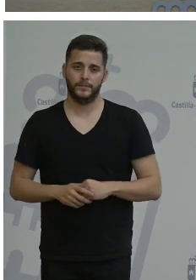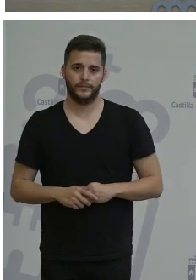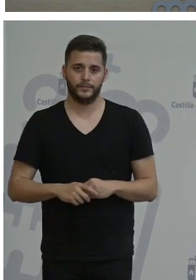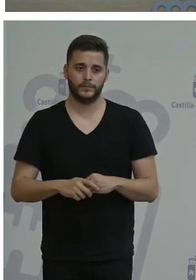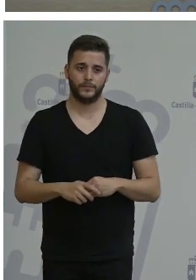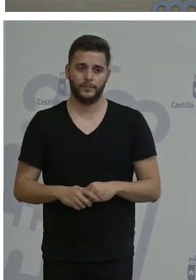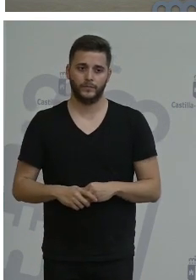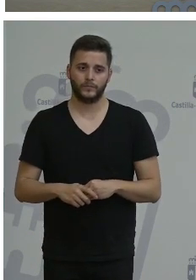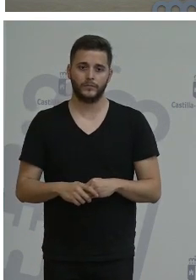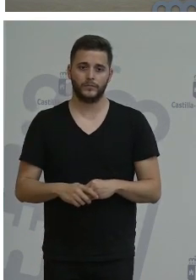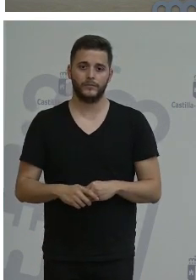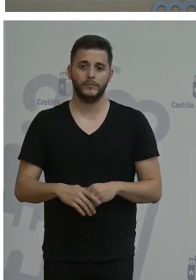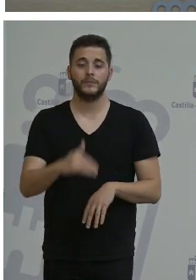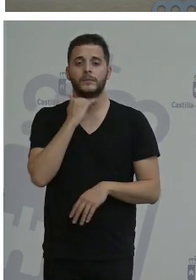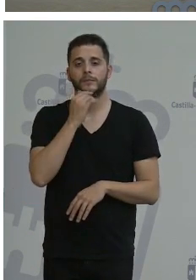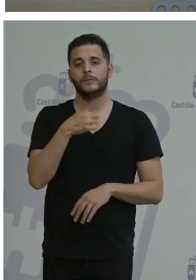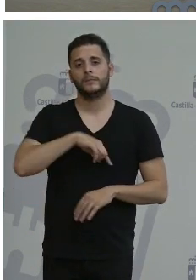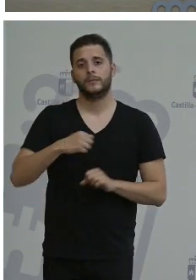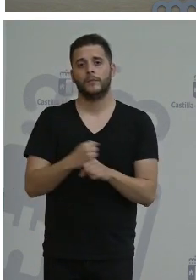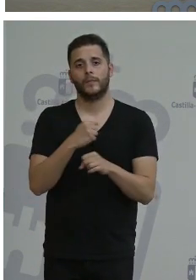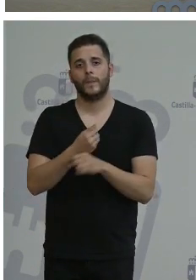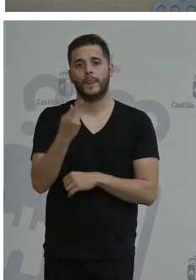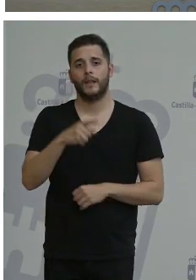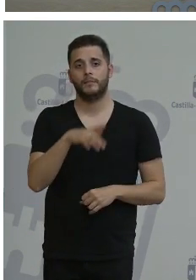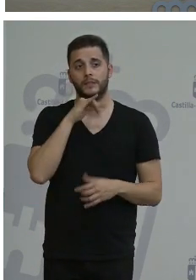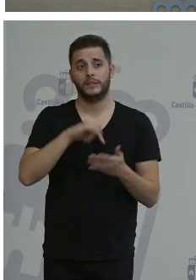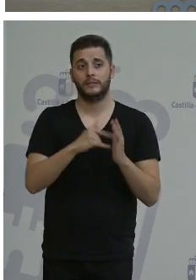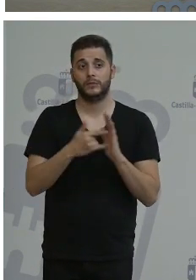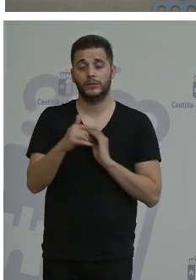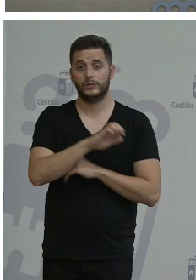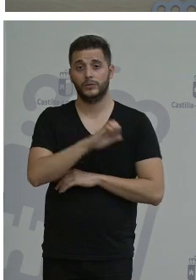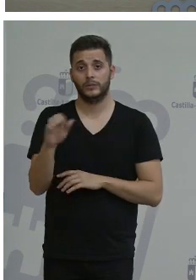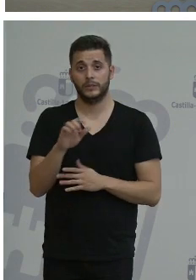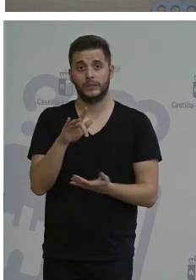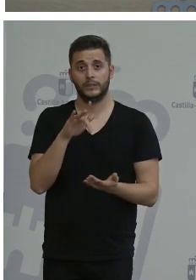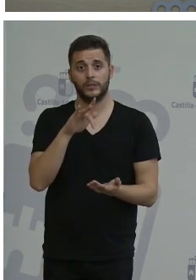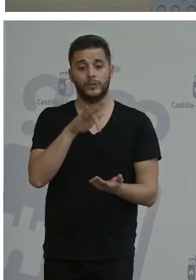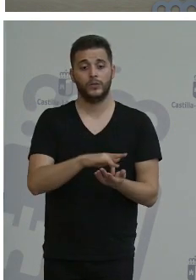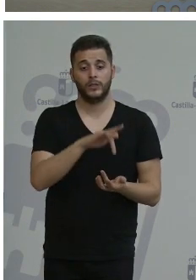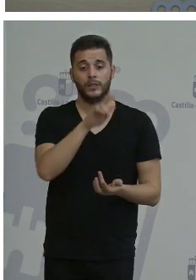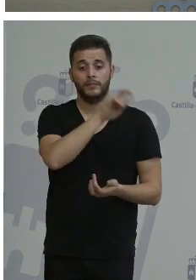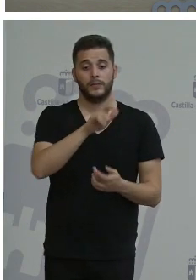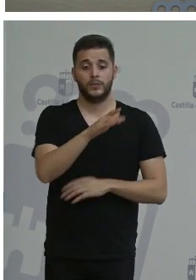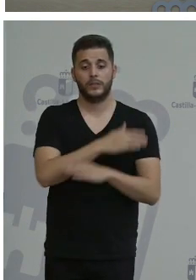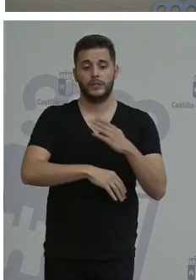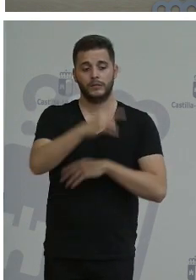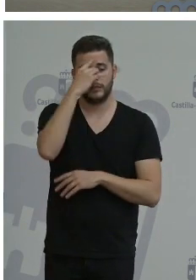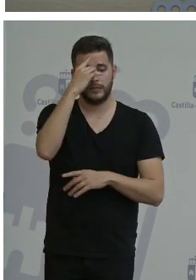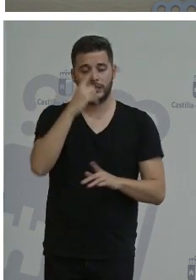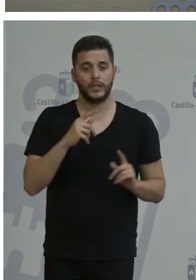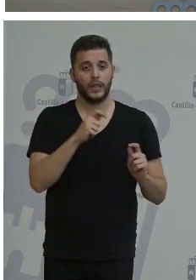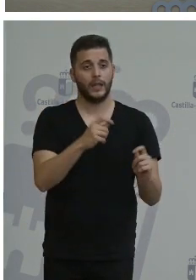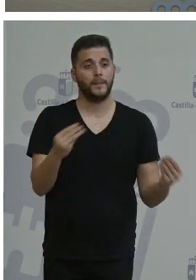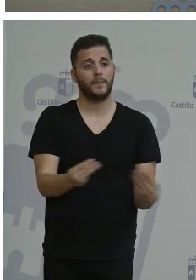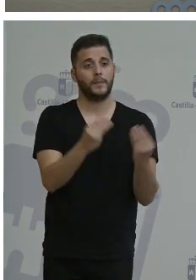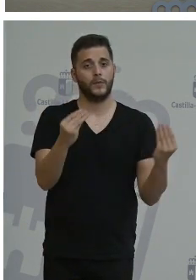Algo que también hemos estado trabajando con este proyecto europeo es cómo contribuyen las personas con discapacidad intelectual a mejorar